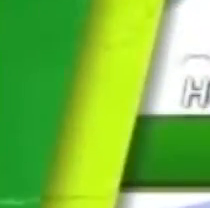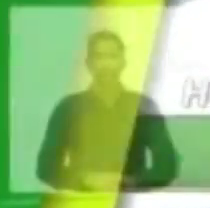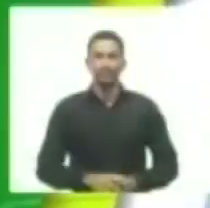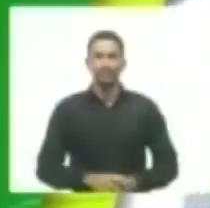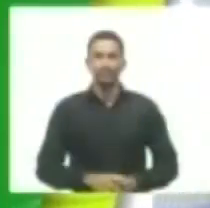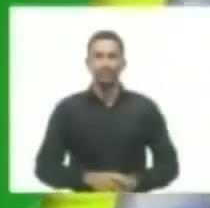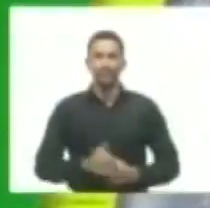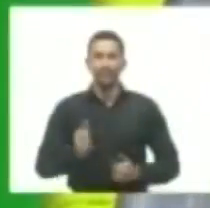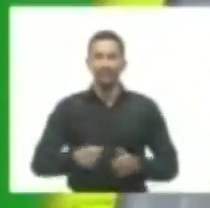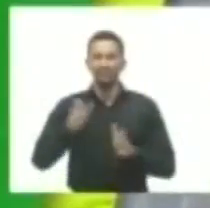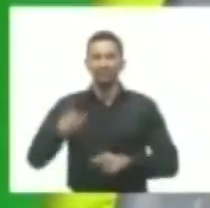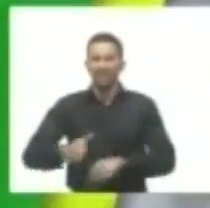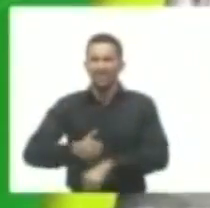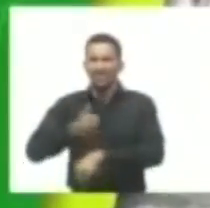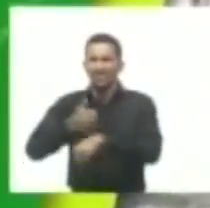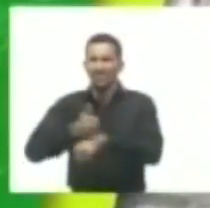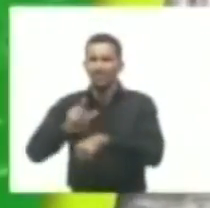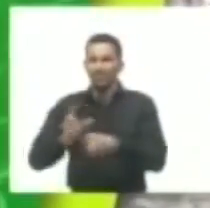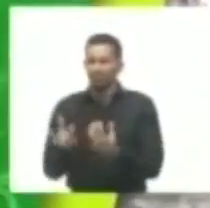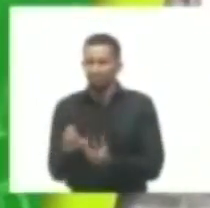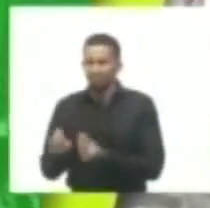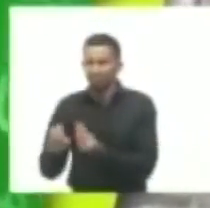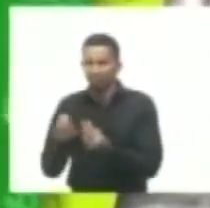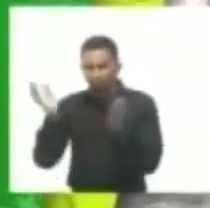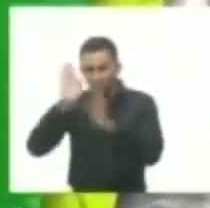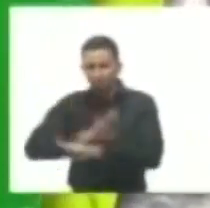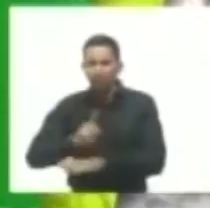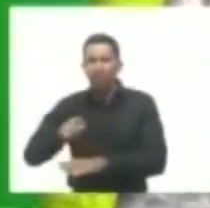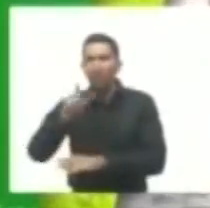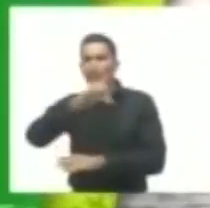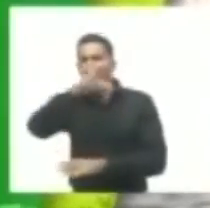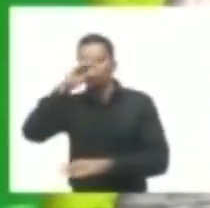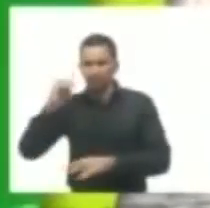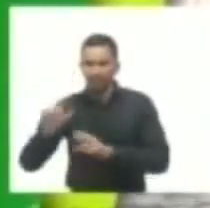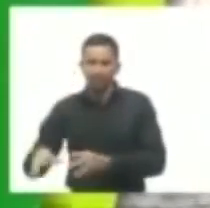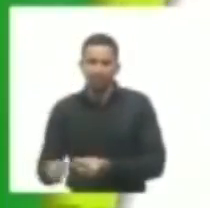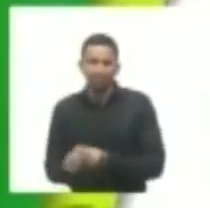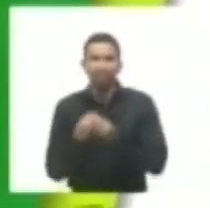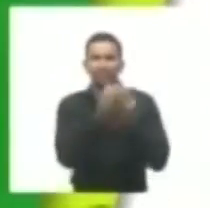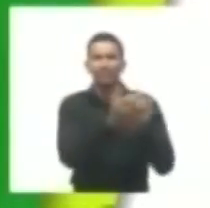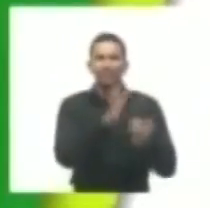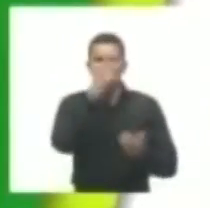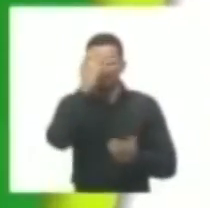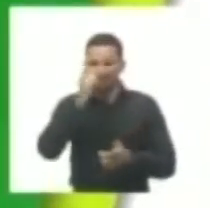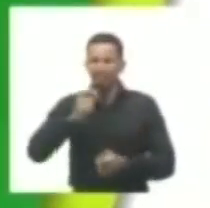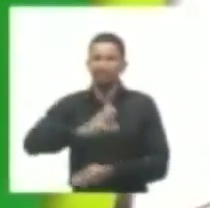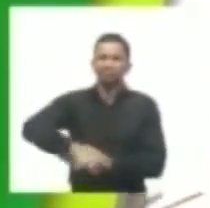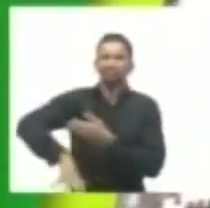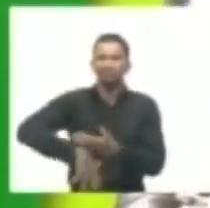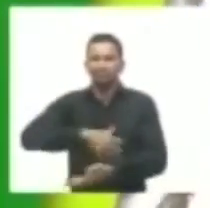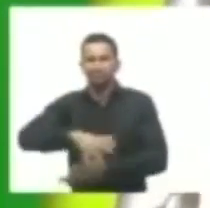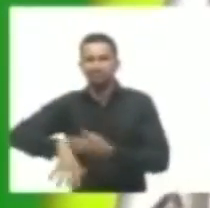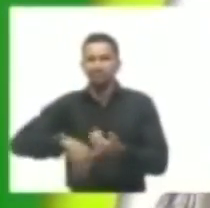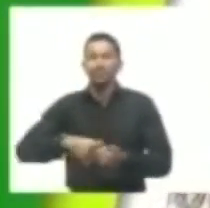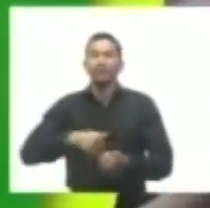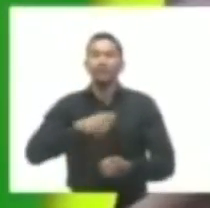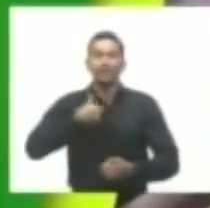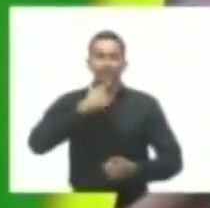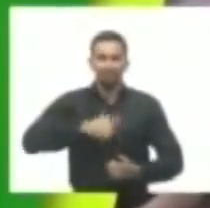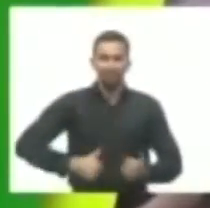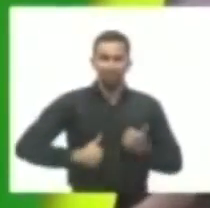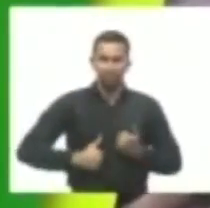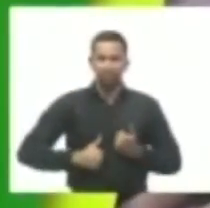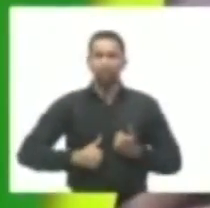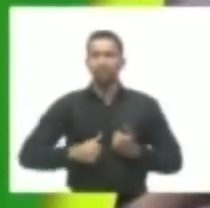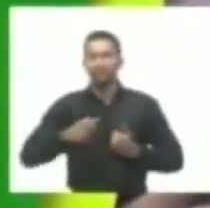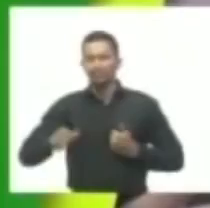Traslado de supuestos jefes de los costeños originó motín en la penitenciaría del Bosque. Un guardián y varios reclusos resultaron heridos. ¿Por